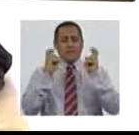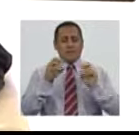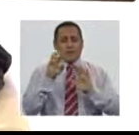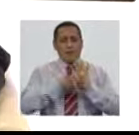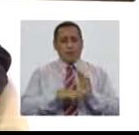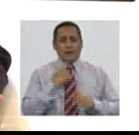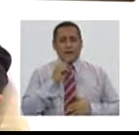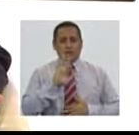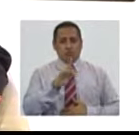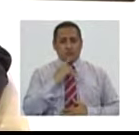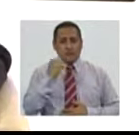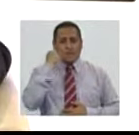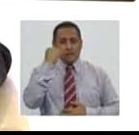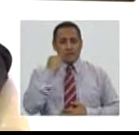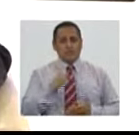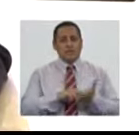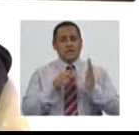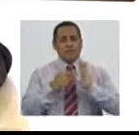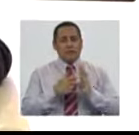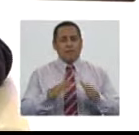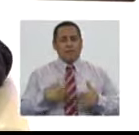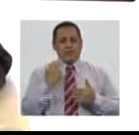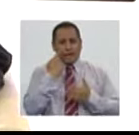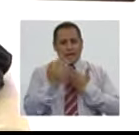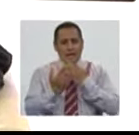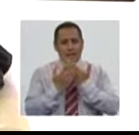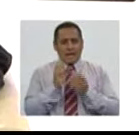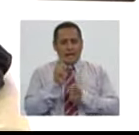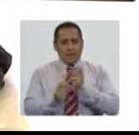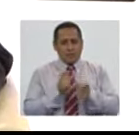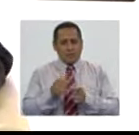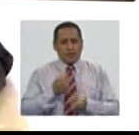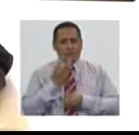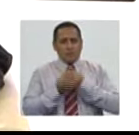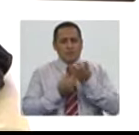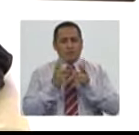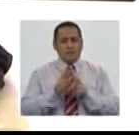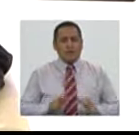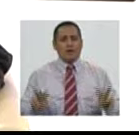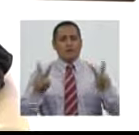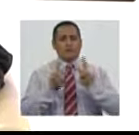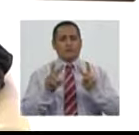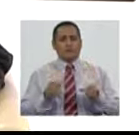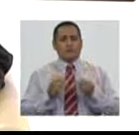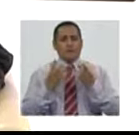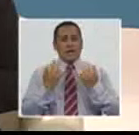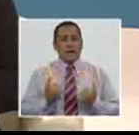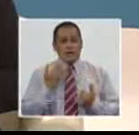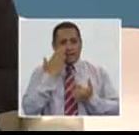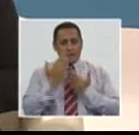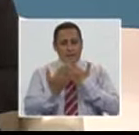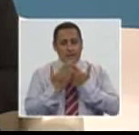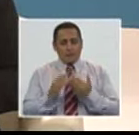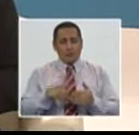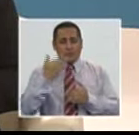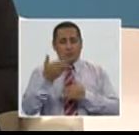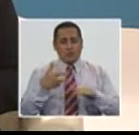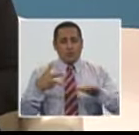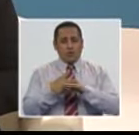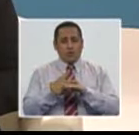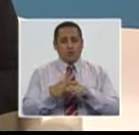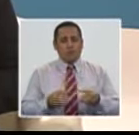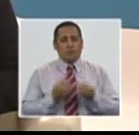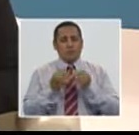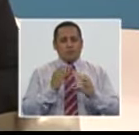título de este programa que es tus derechos y en ese sentido poder acercar a la gente este tipo de información valiosa Bueno pues lo acercamos luego